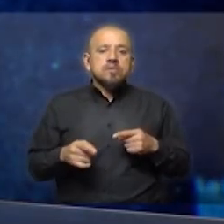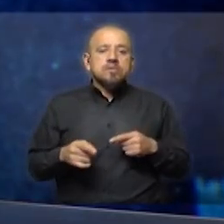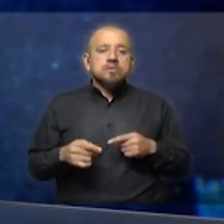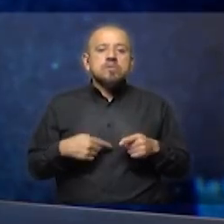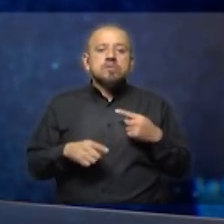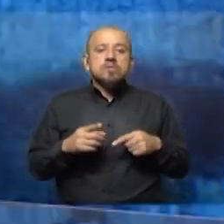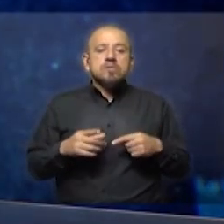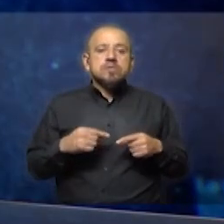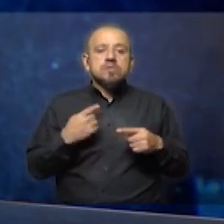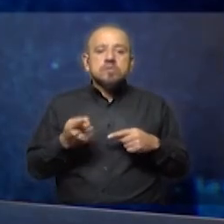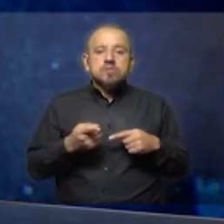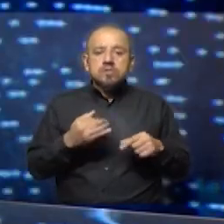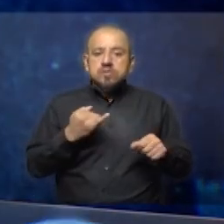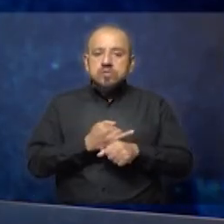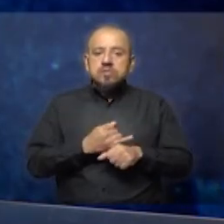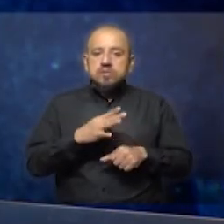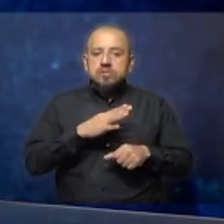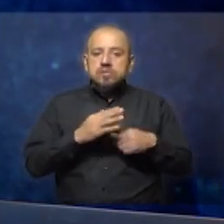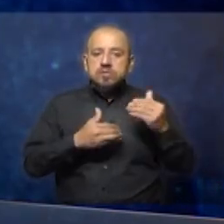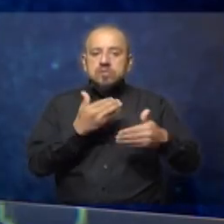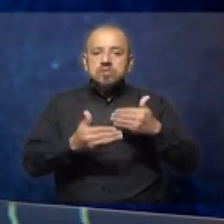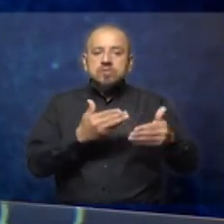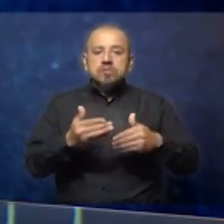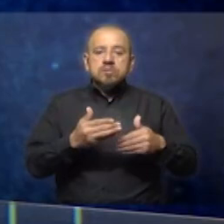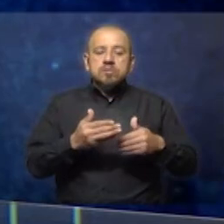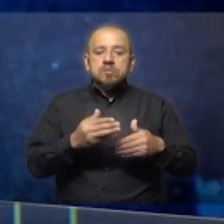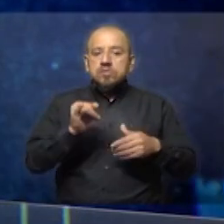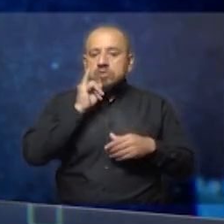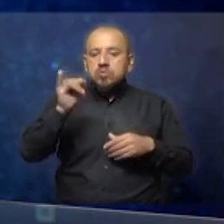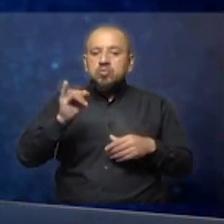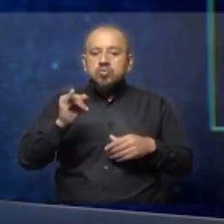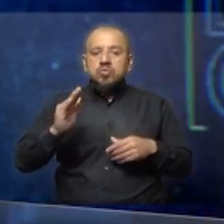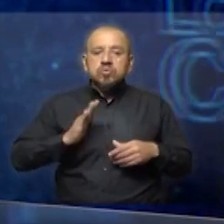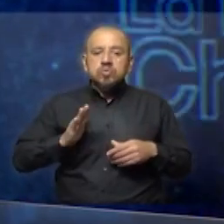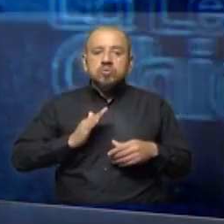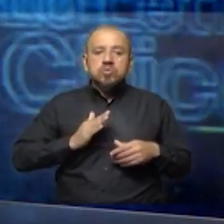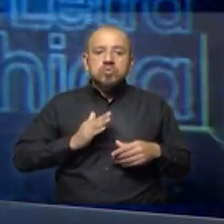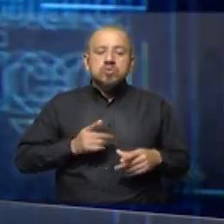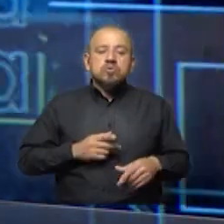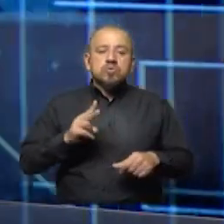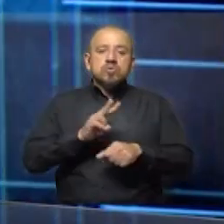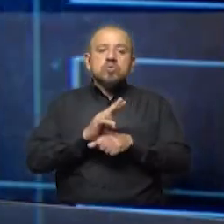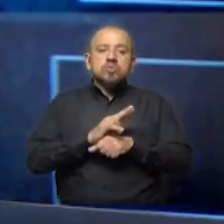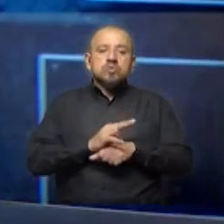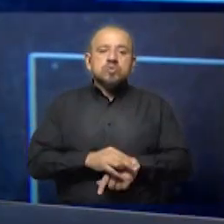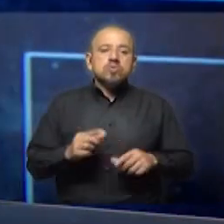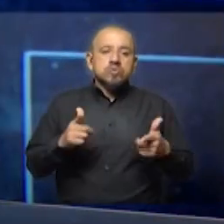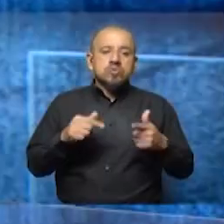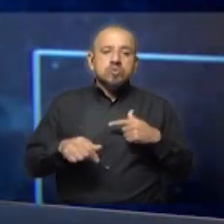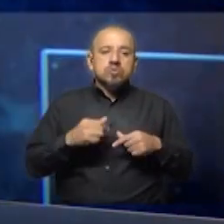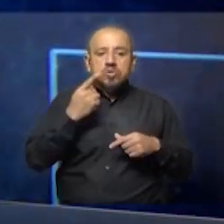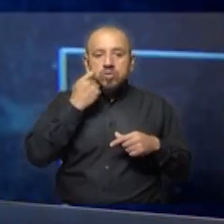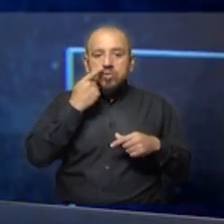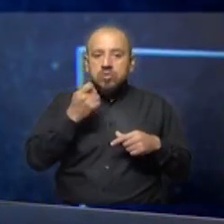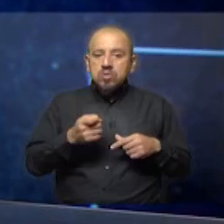se equivocó al decir que hay un procedimiento cuando las mujeres denuncian violencia y que con protección y no lo hay cuando los